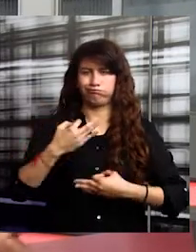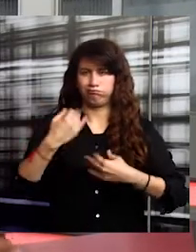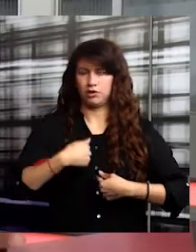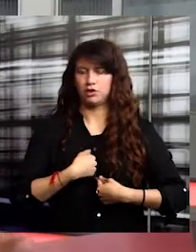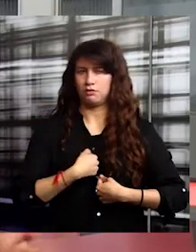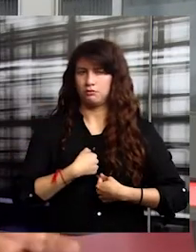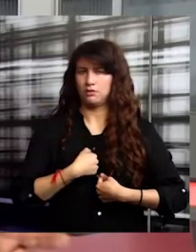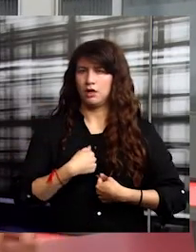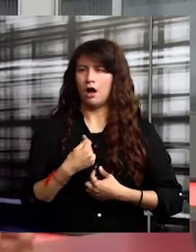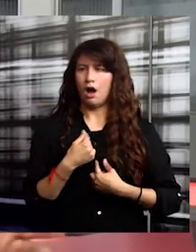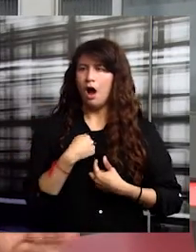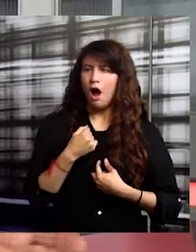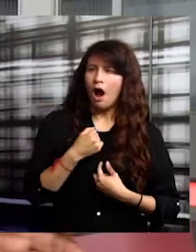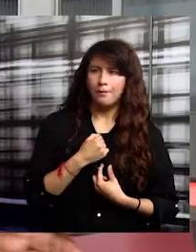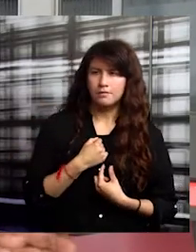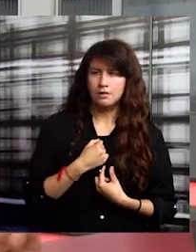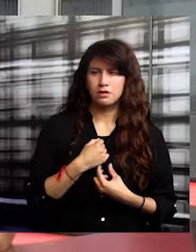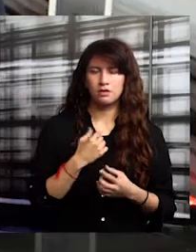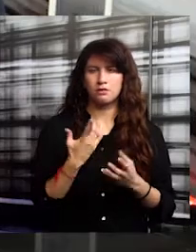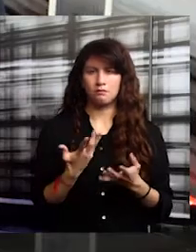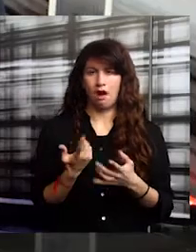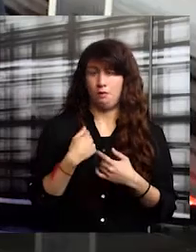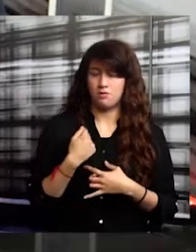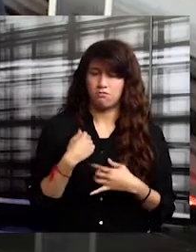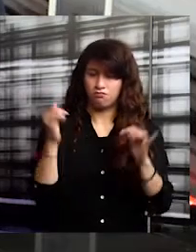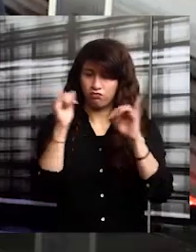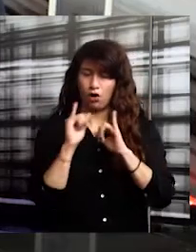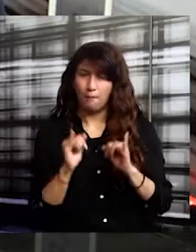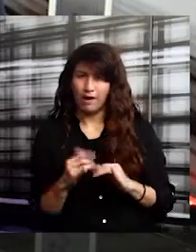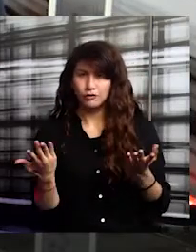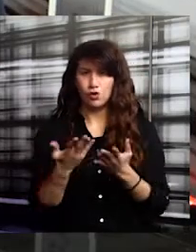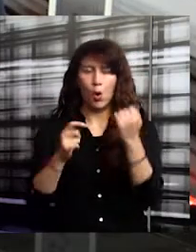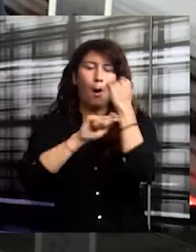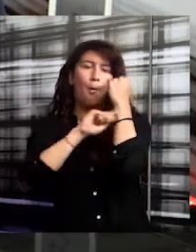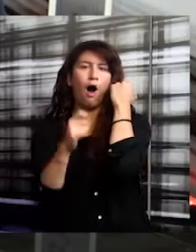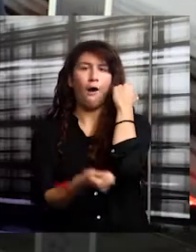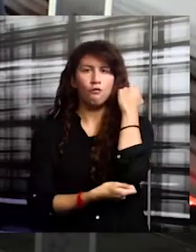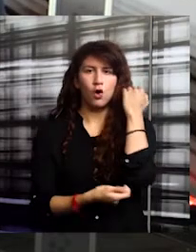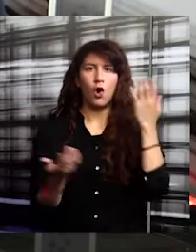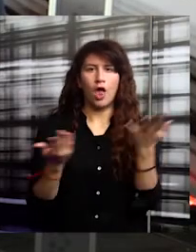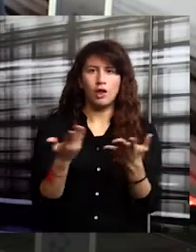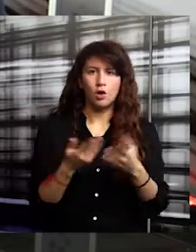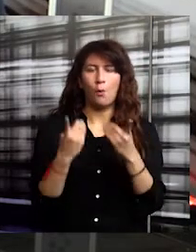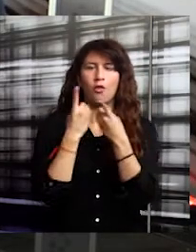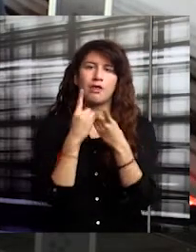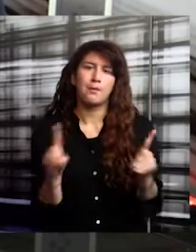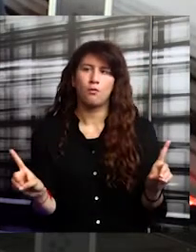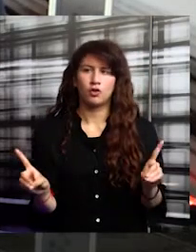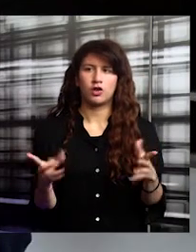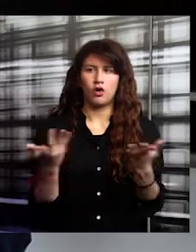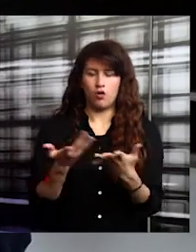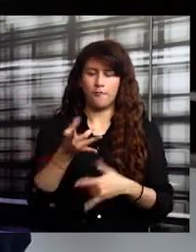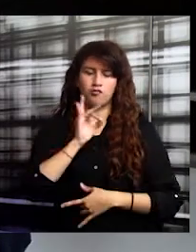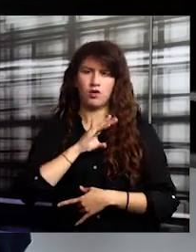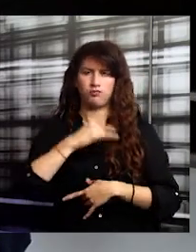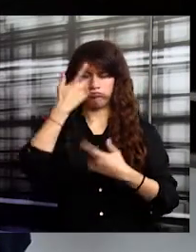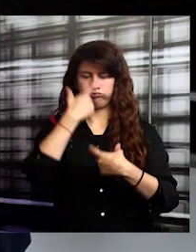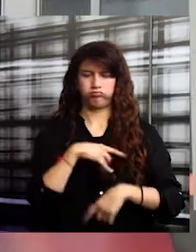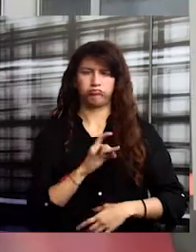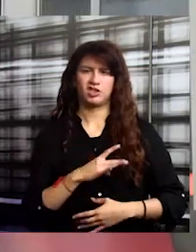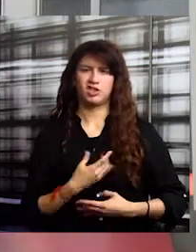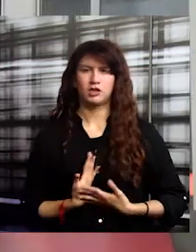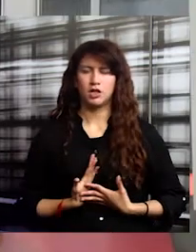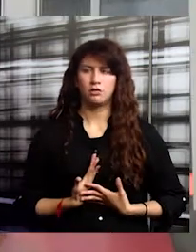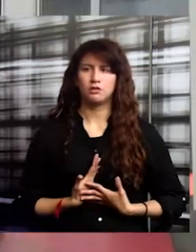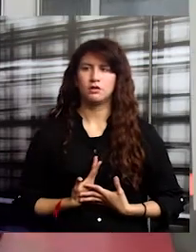por mi formación como abogado, como demócrata, como republicano, a mí me hubiera